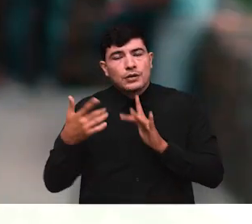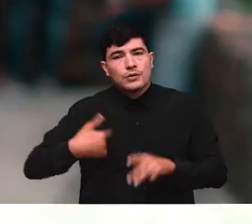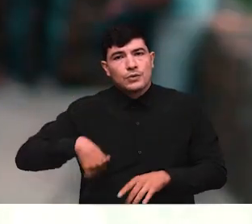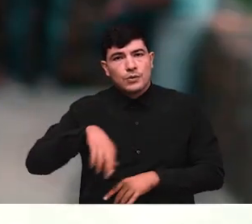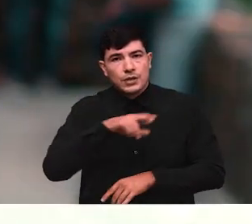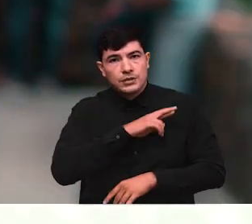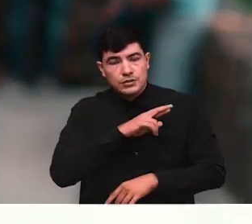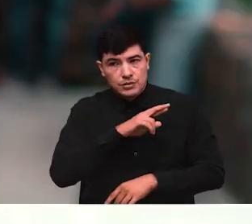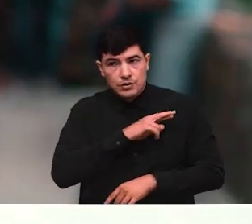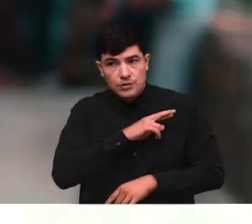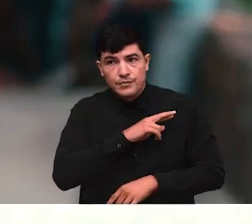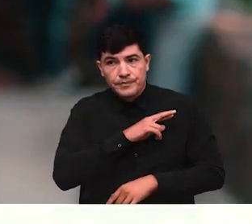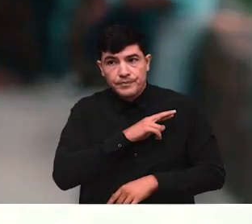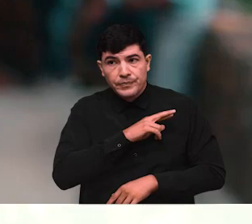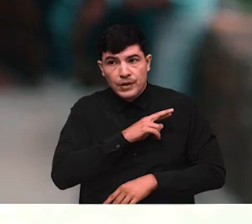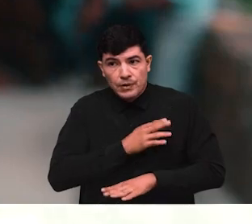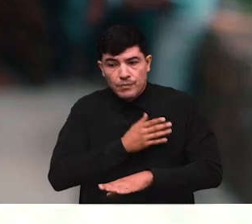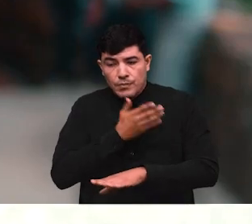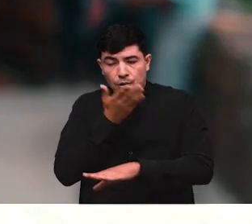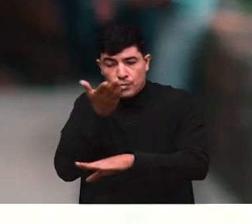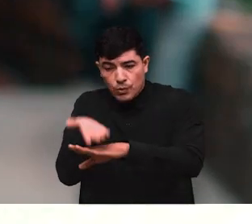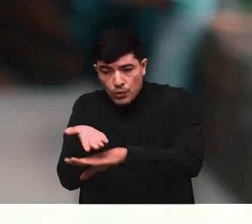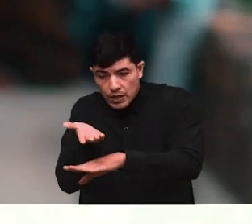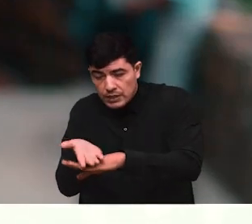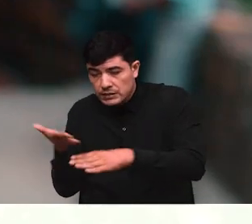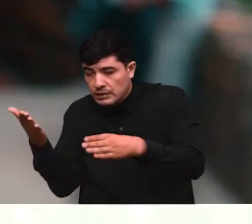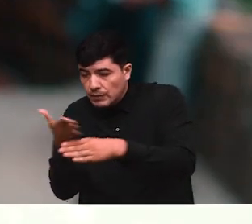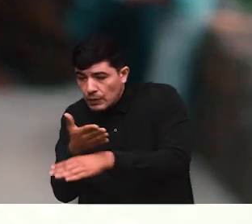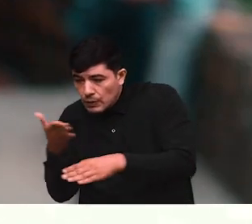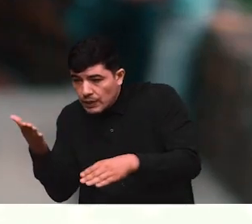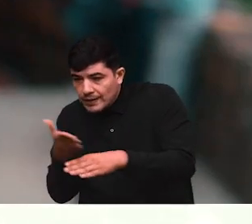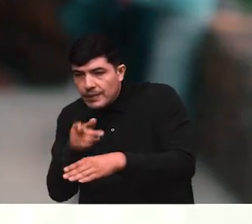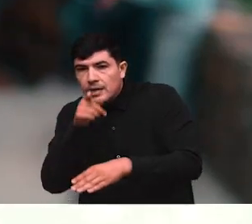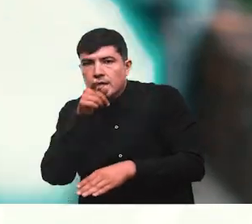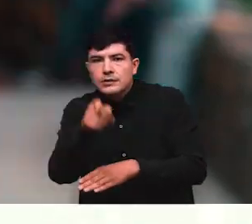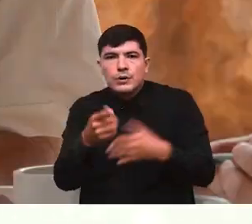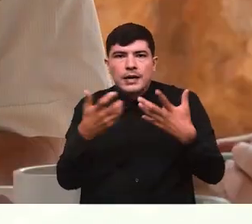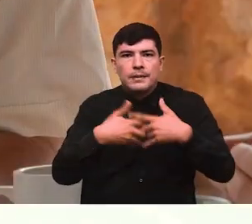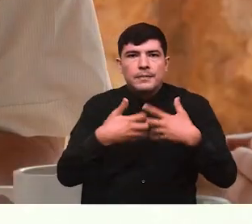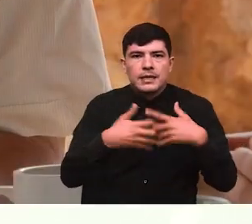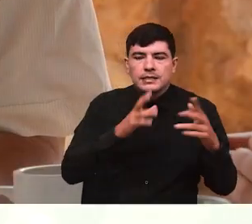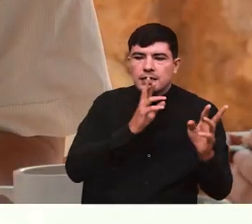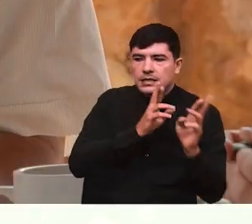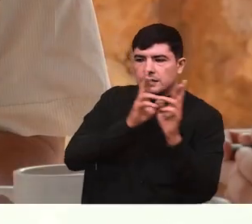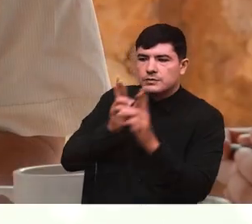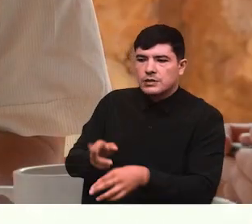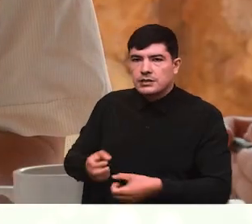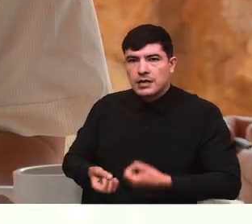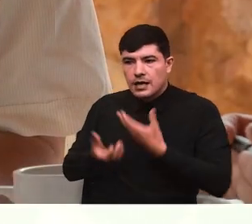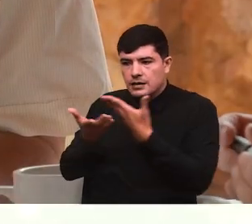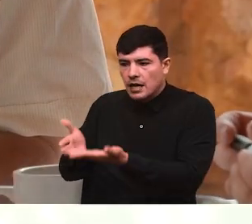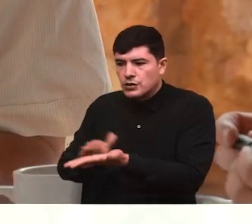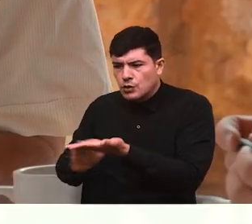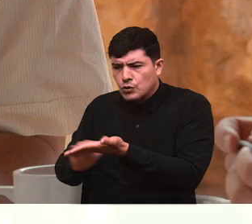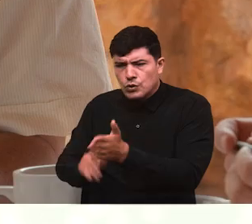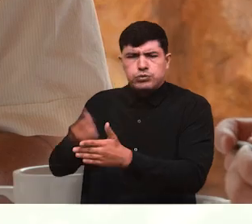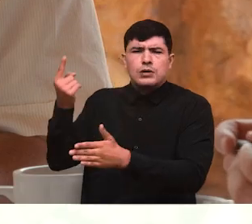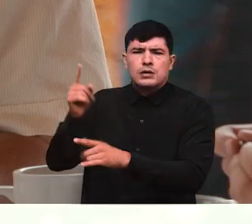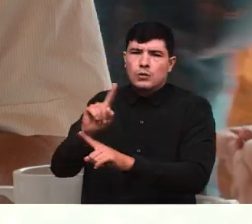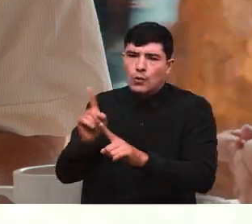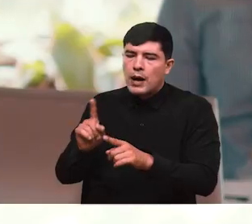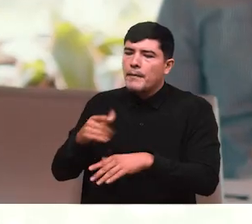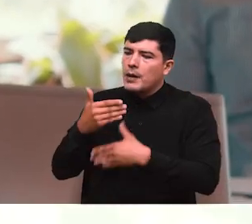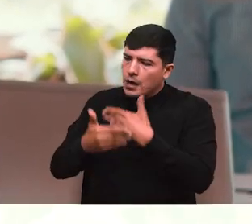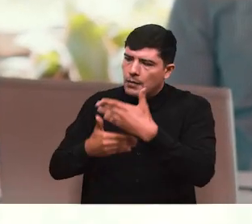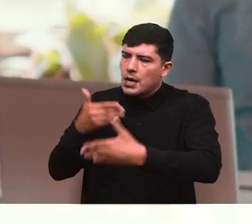poder plantear los problemas y tener como una solución no inmediata, pero sí buscar la forma